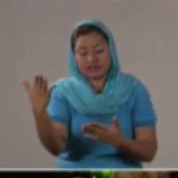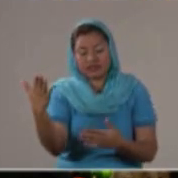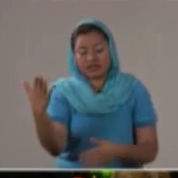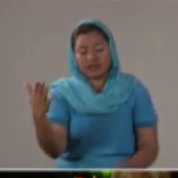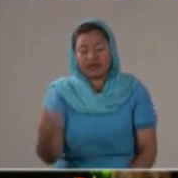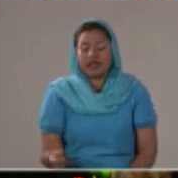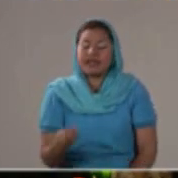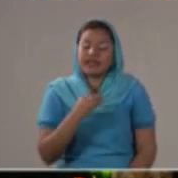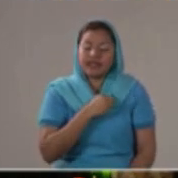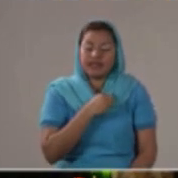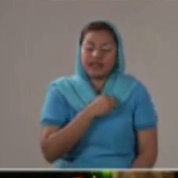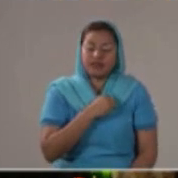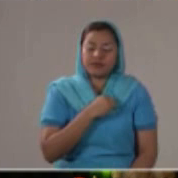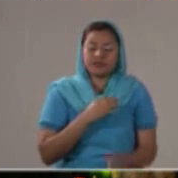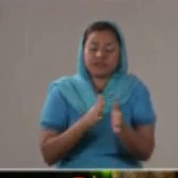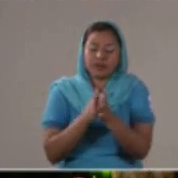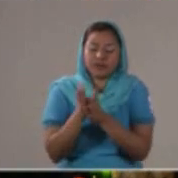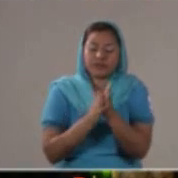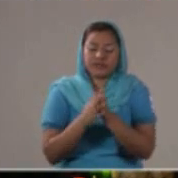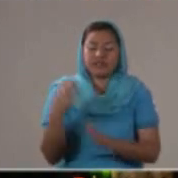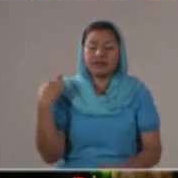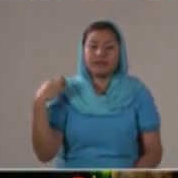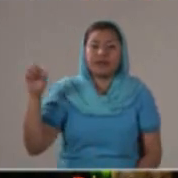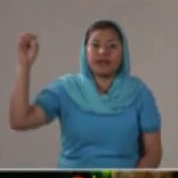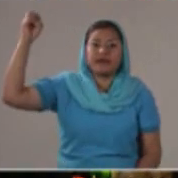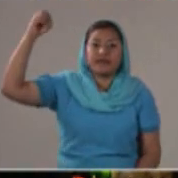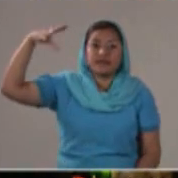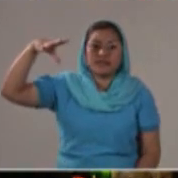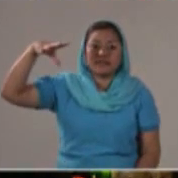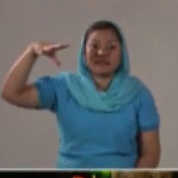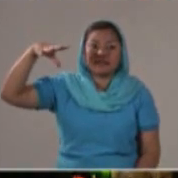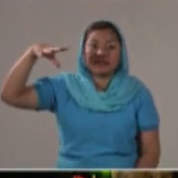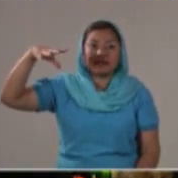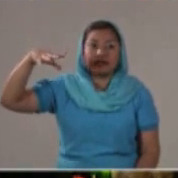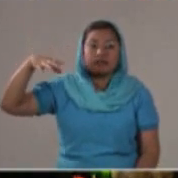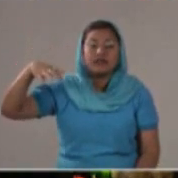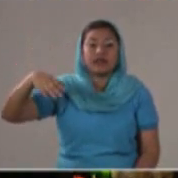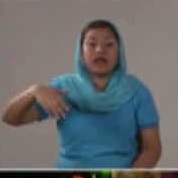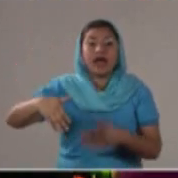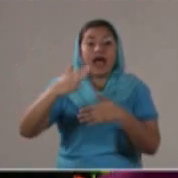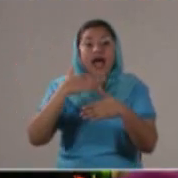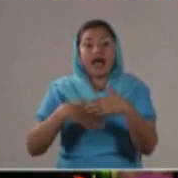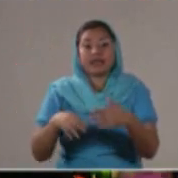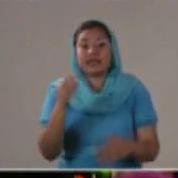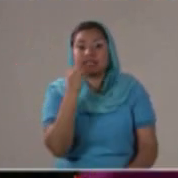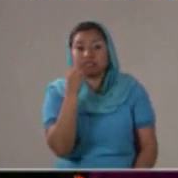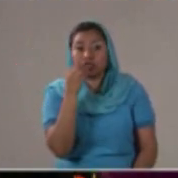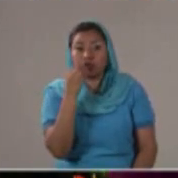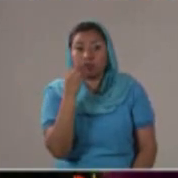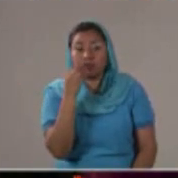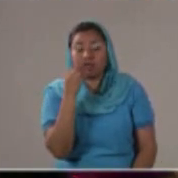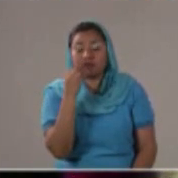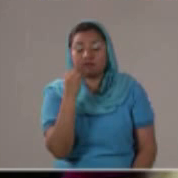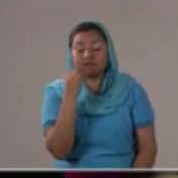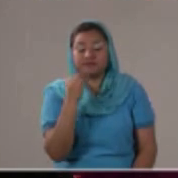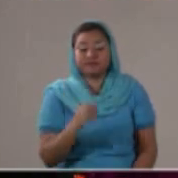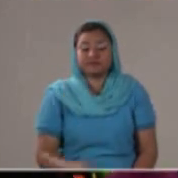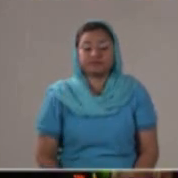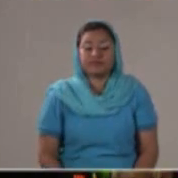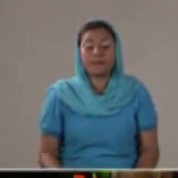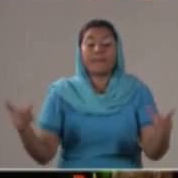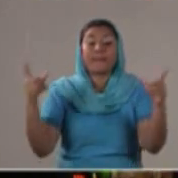pan, aprovechamos para bendecir. Para bendecir en general, Señor,